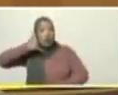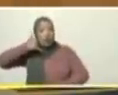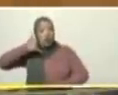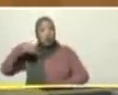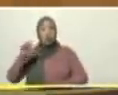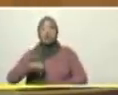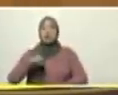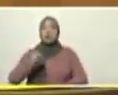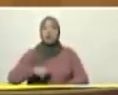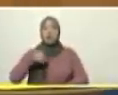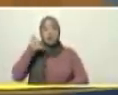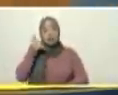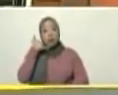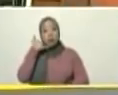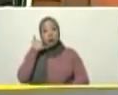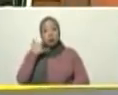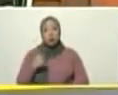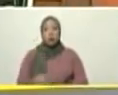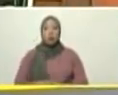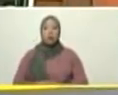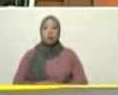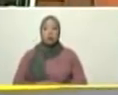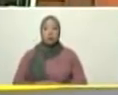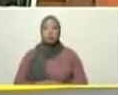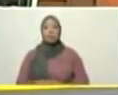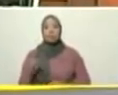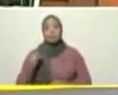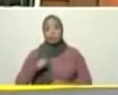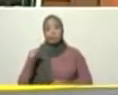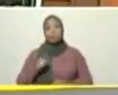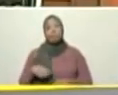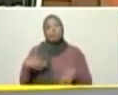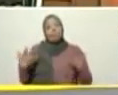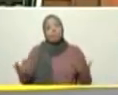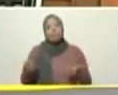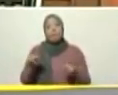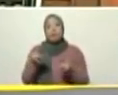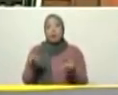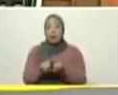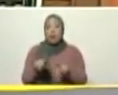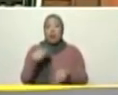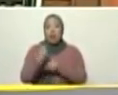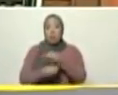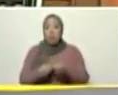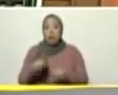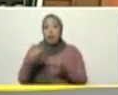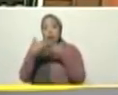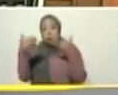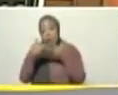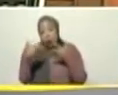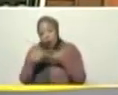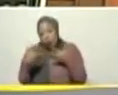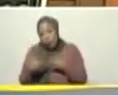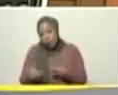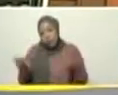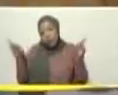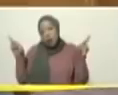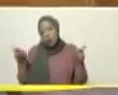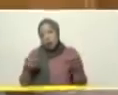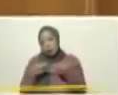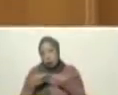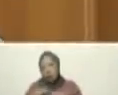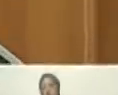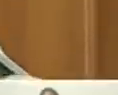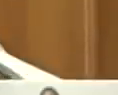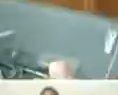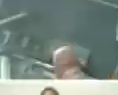acaba de ser espiado. Lo que me hicieron a mí, pues. Exactamente. Entonces, eso es lo que trata de describir el libro con todos los detalles